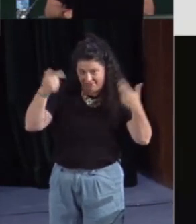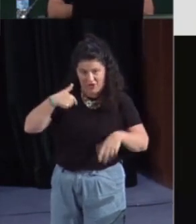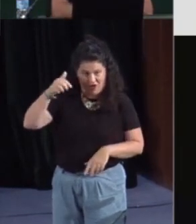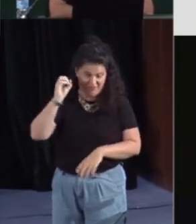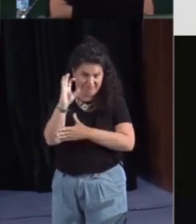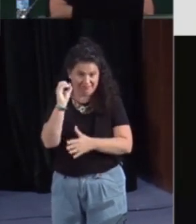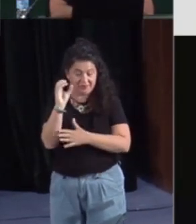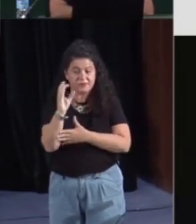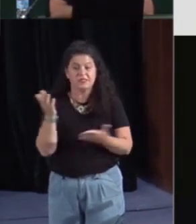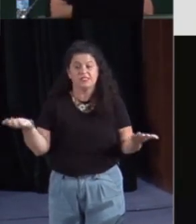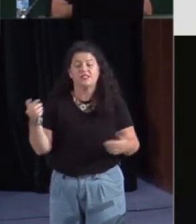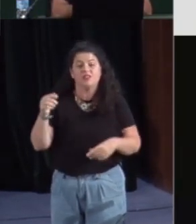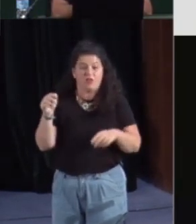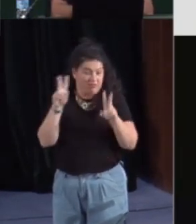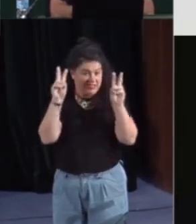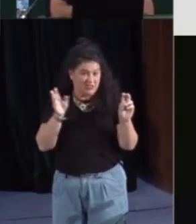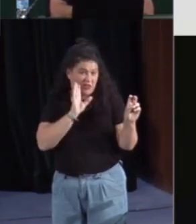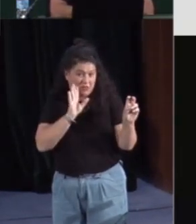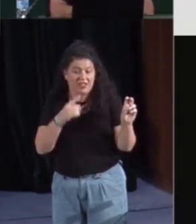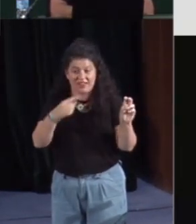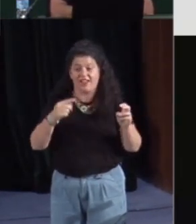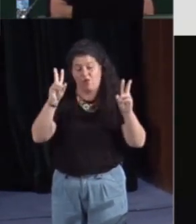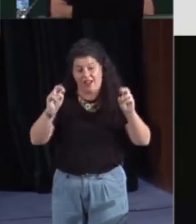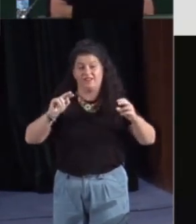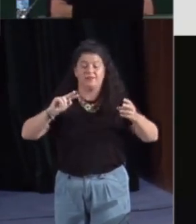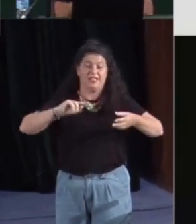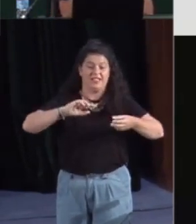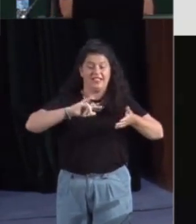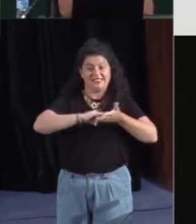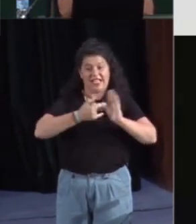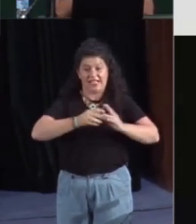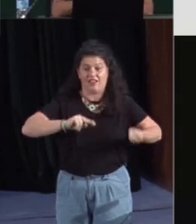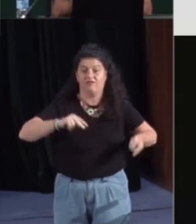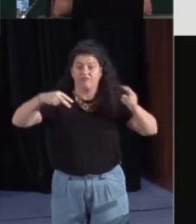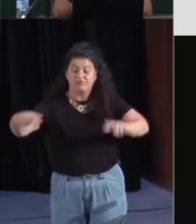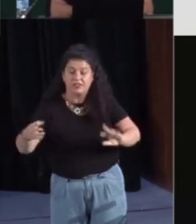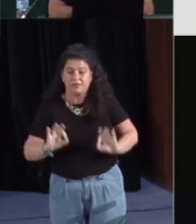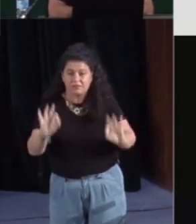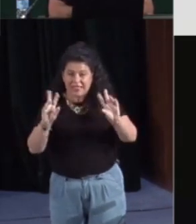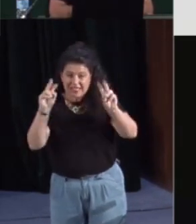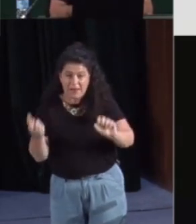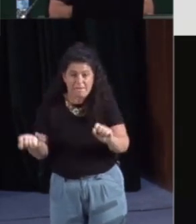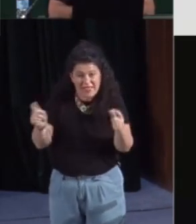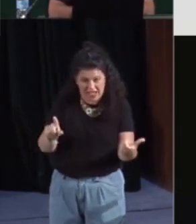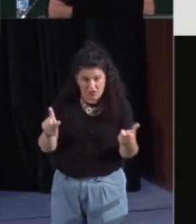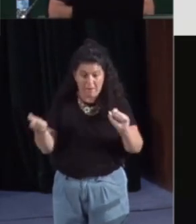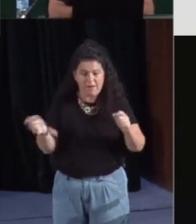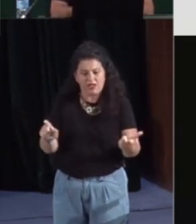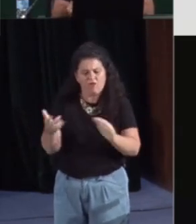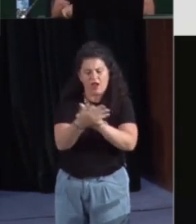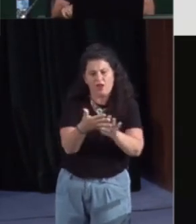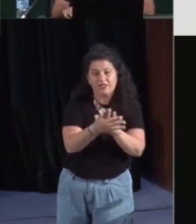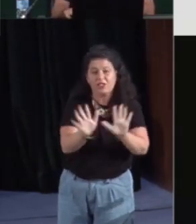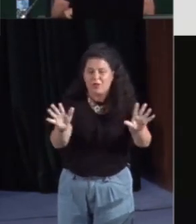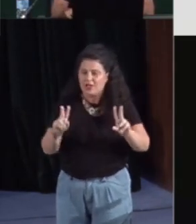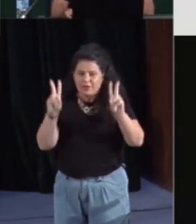de las técnicas de traducción aplicadas, en este caso, a las lenguas de signos. Y vamos a hablar de una cosa un poco extraña, ¿no? Que son las metáforas que se utilizan